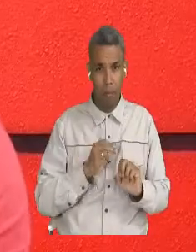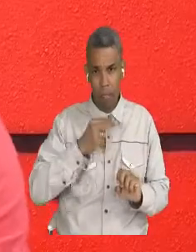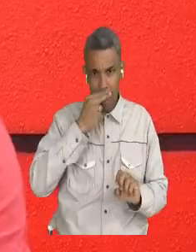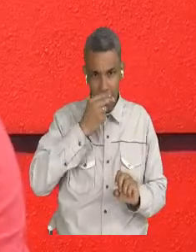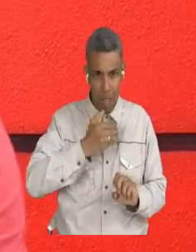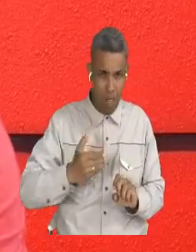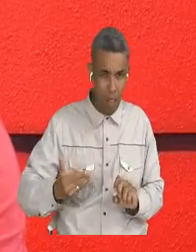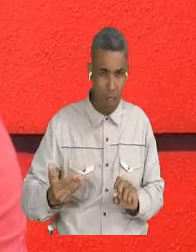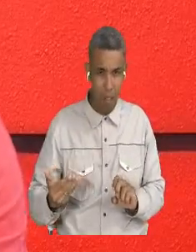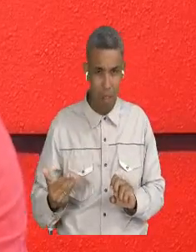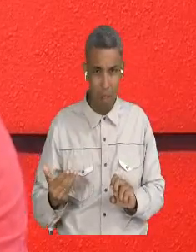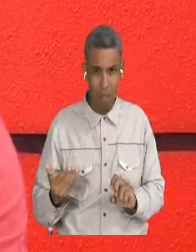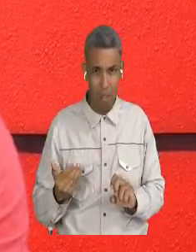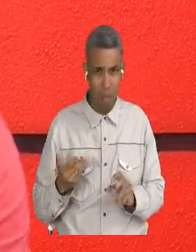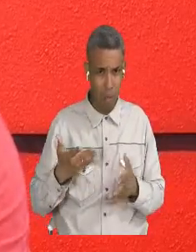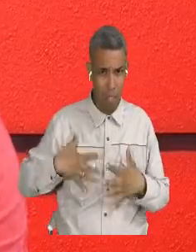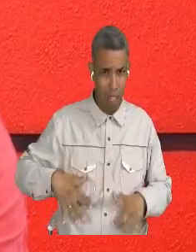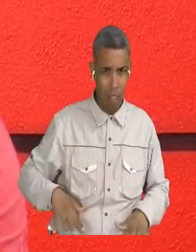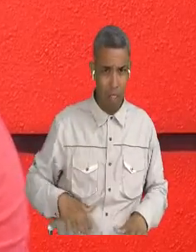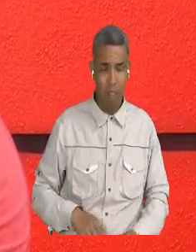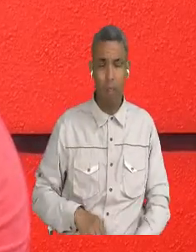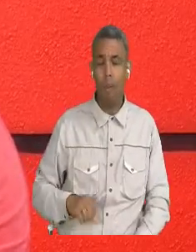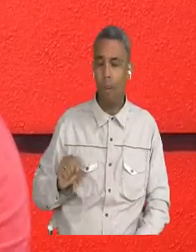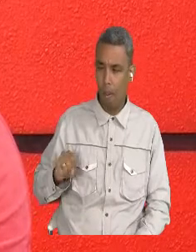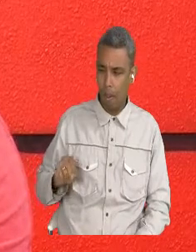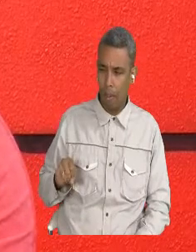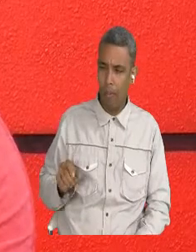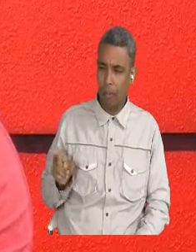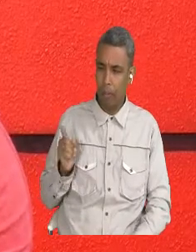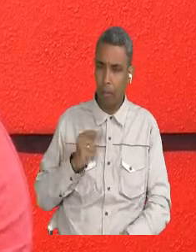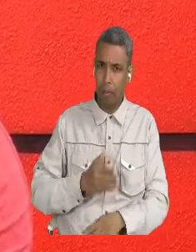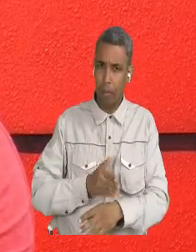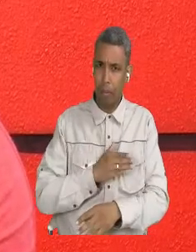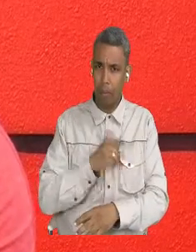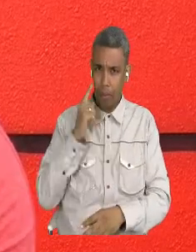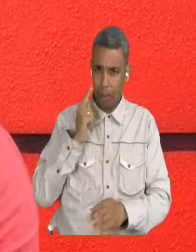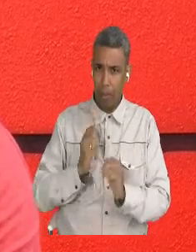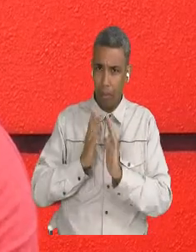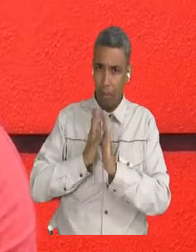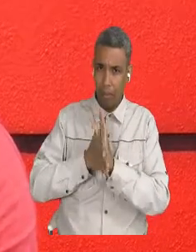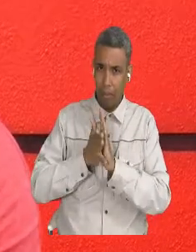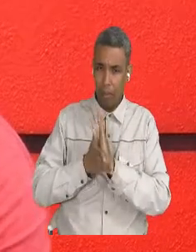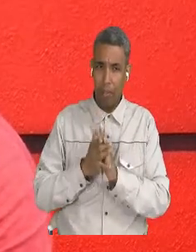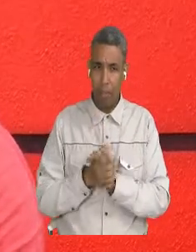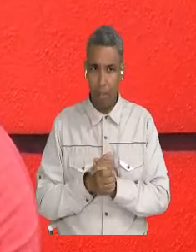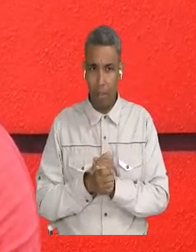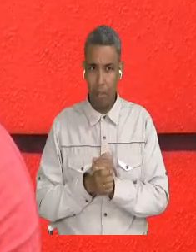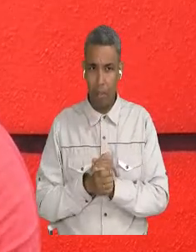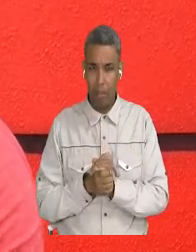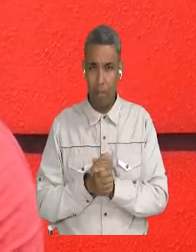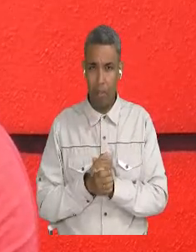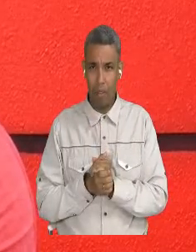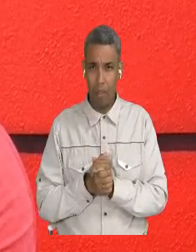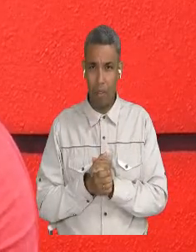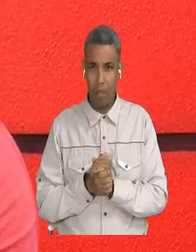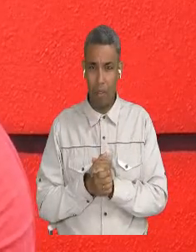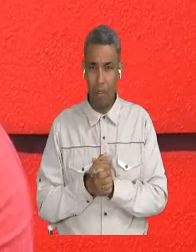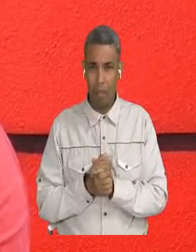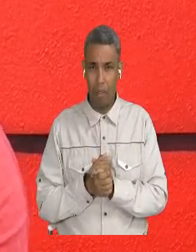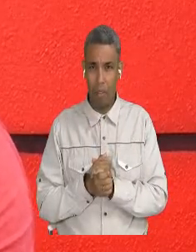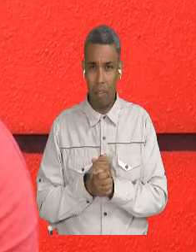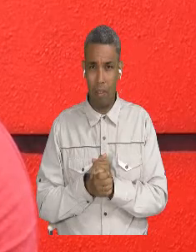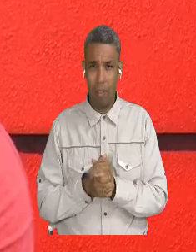Sí, tú le decías al principio del programa, Barranca Bermeja hoy se contagia de esa actividad física y para la